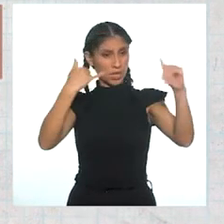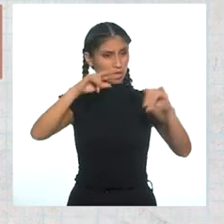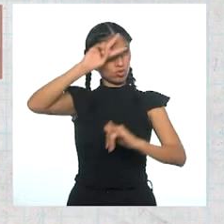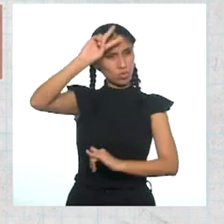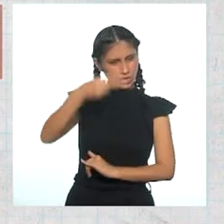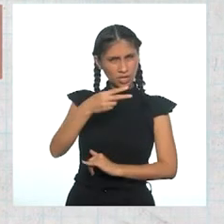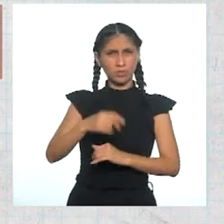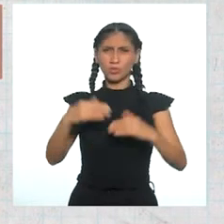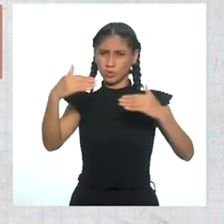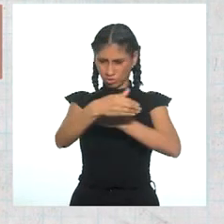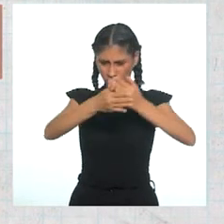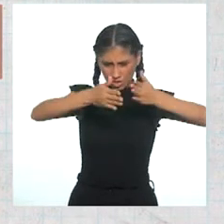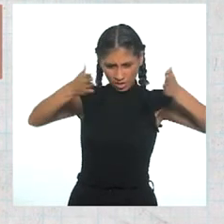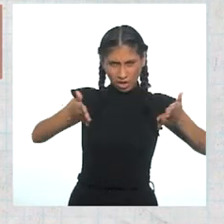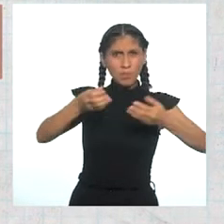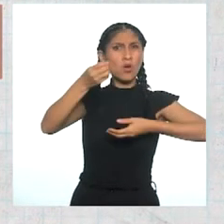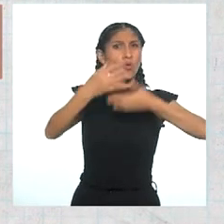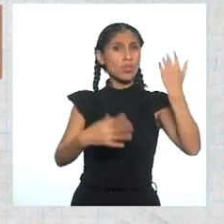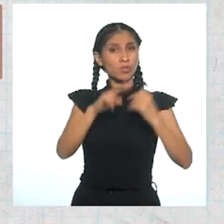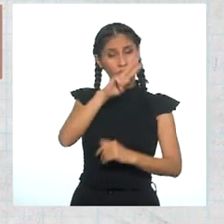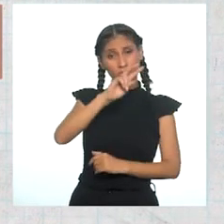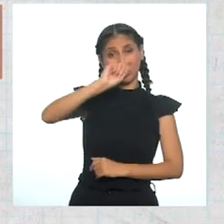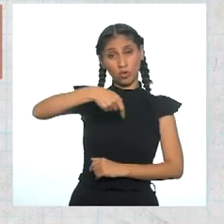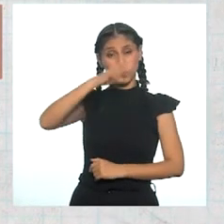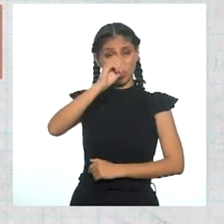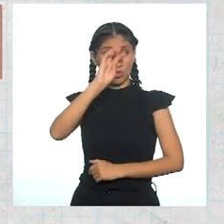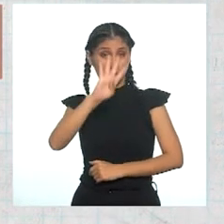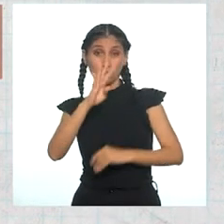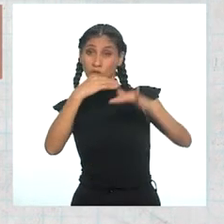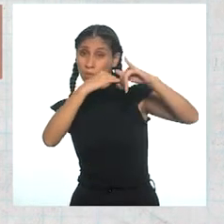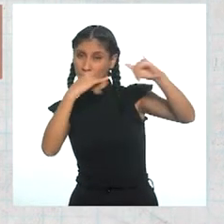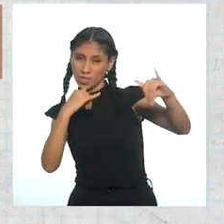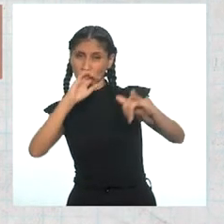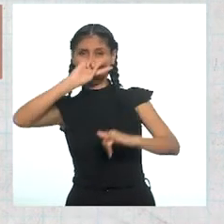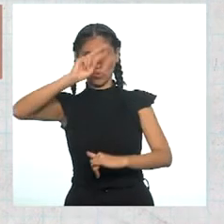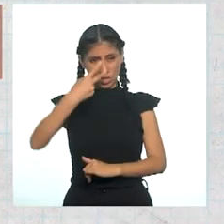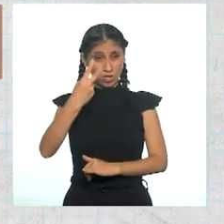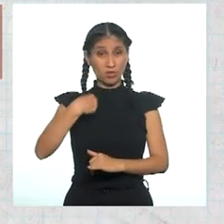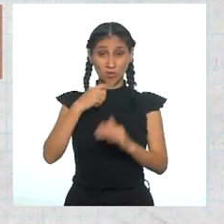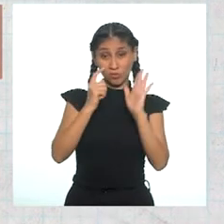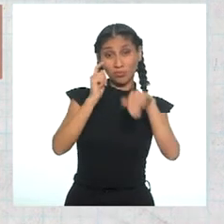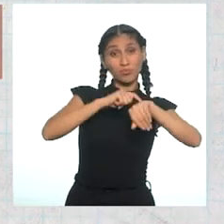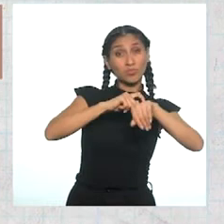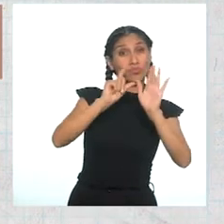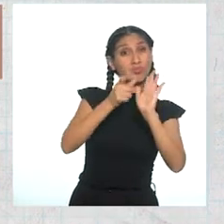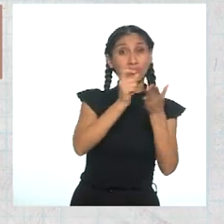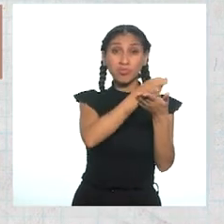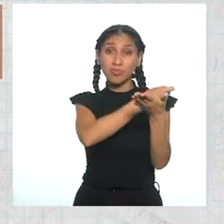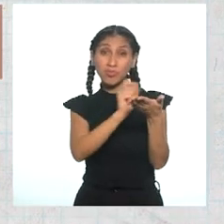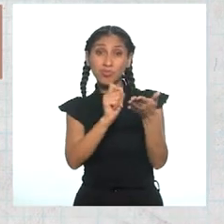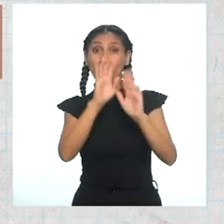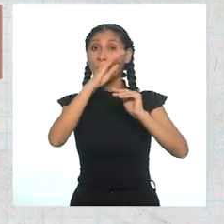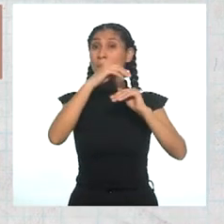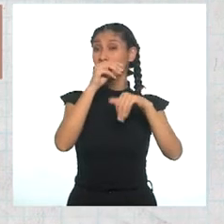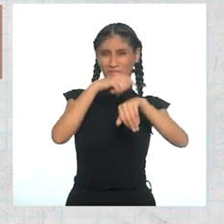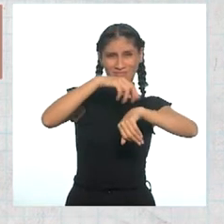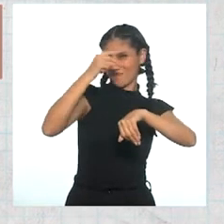grande ocupa una superficie de 2,04 metros cuadrados. Y lo hice en menos tiempo